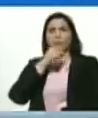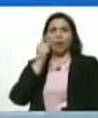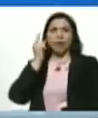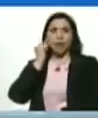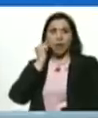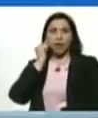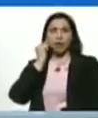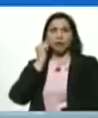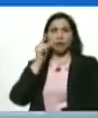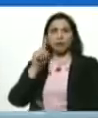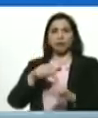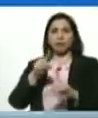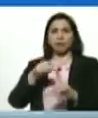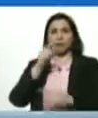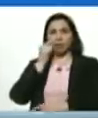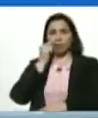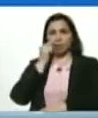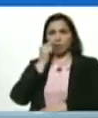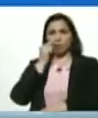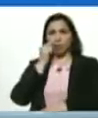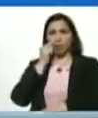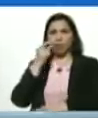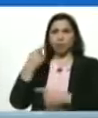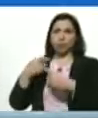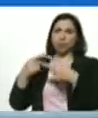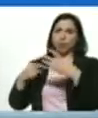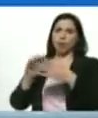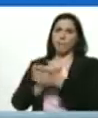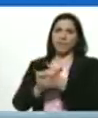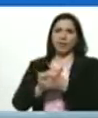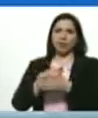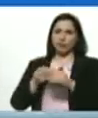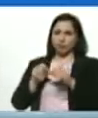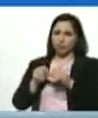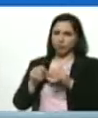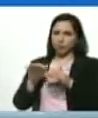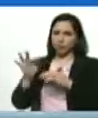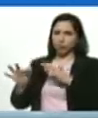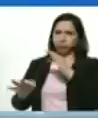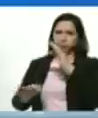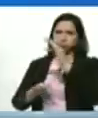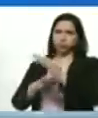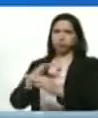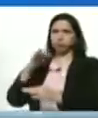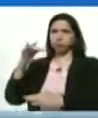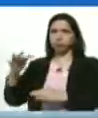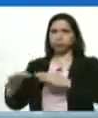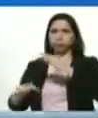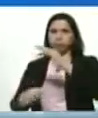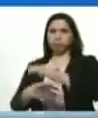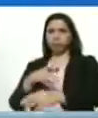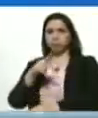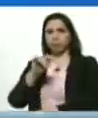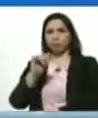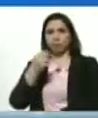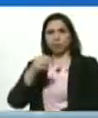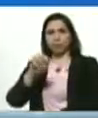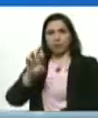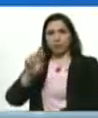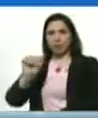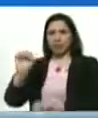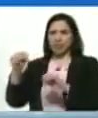tío al vecino y el vecino al vecino y así se va creando lo que piñera se ha negado a entender